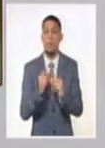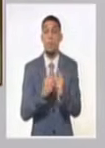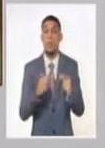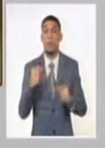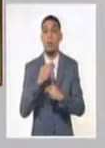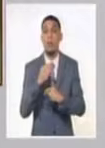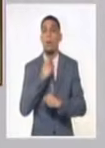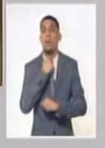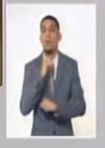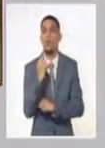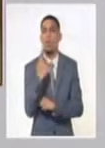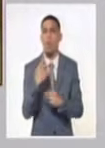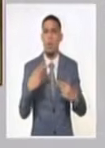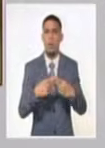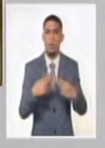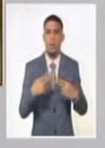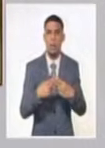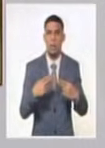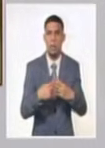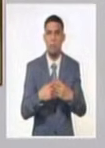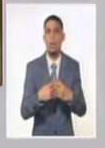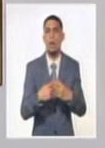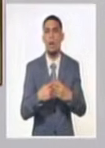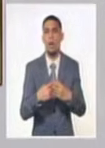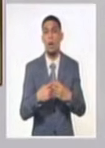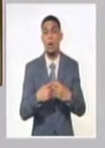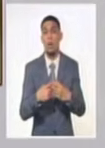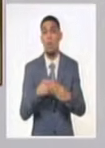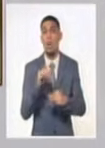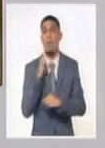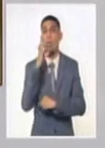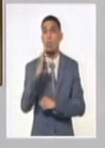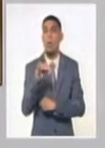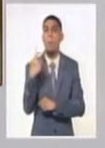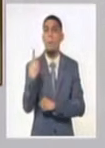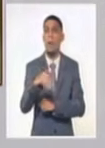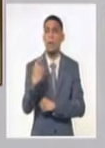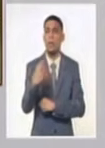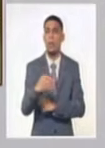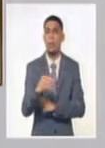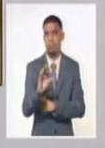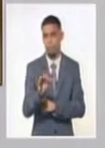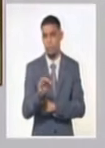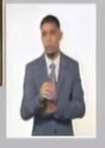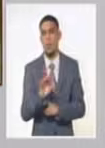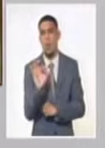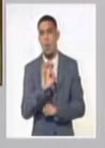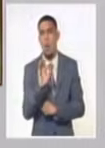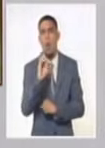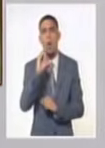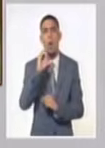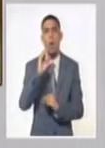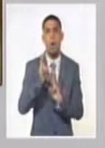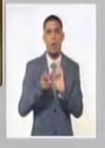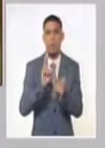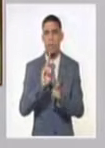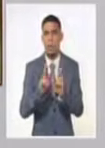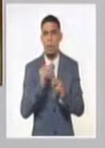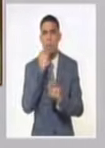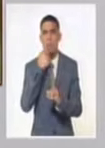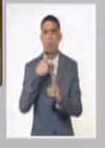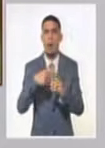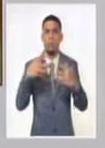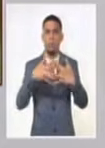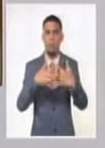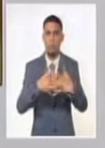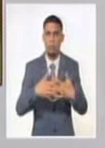las competencias para su actividad futura, sino que además la orientación profesional, el vínculo además con todas las problemáticas. Yo creo que eso